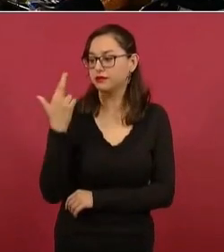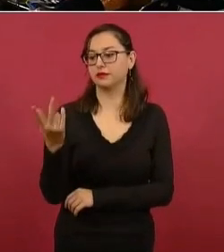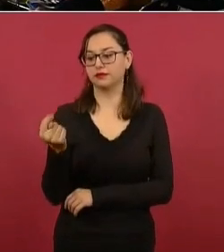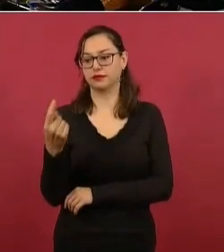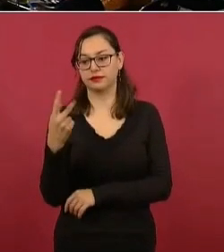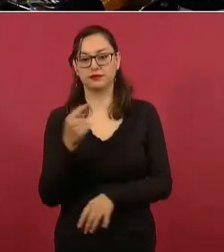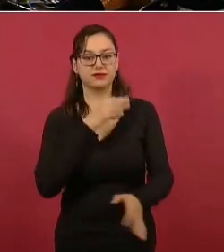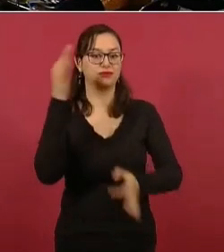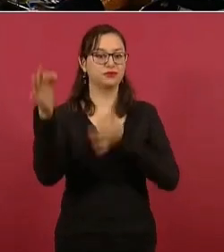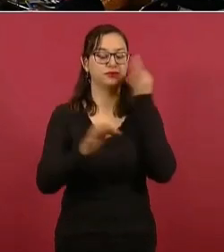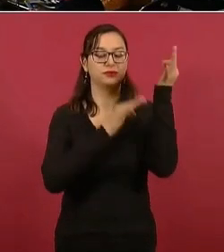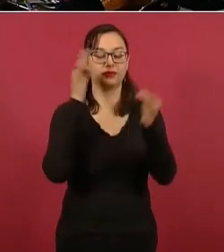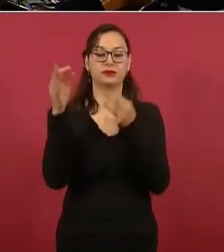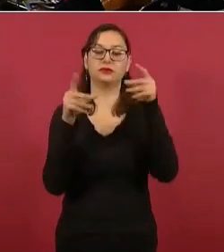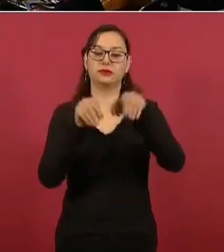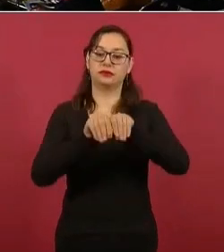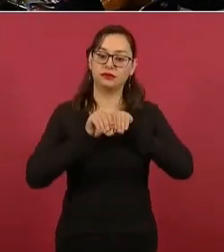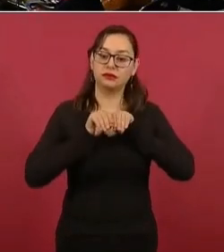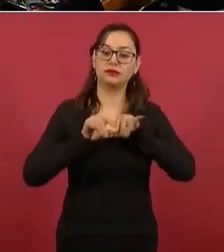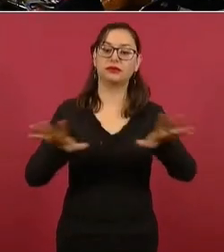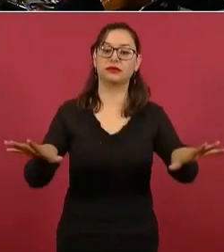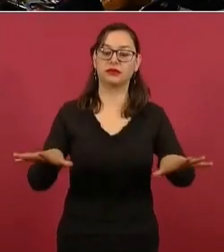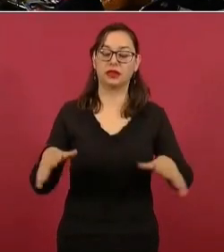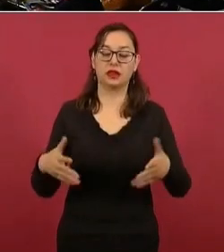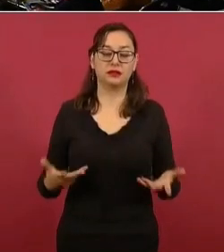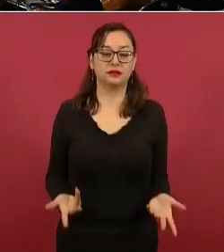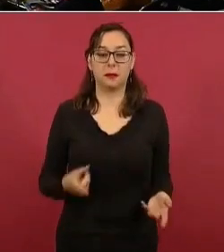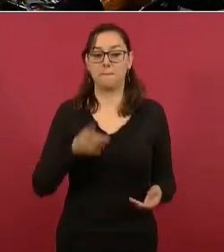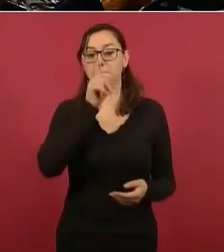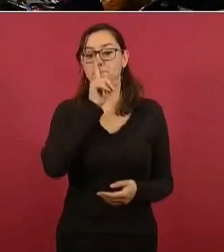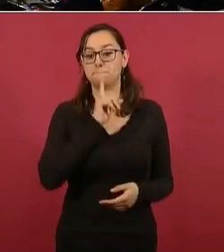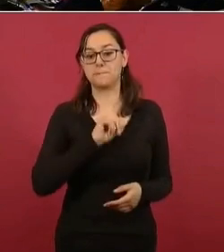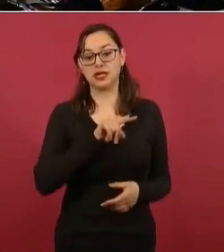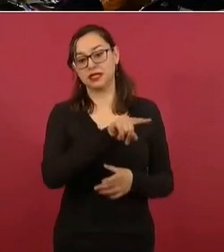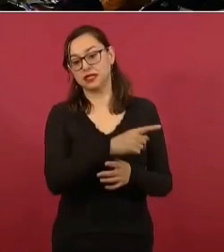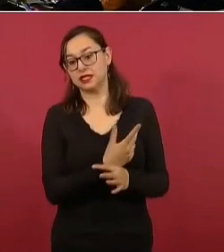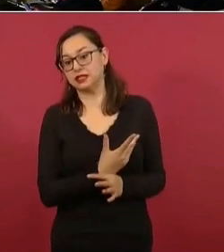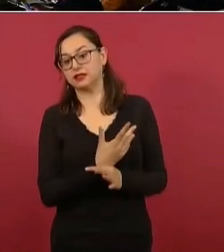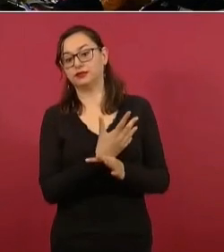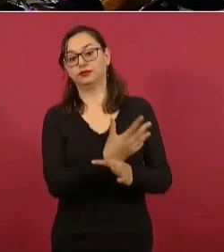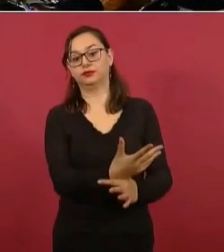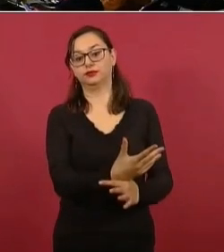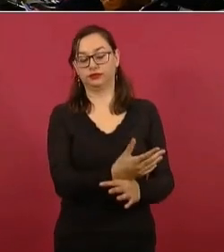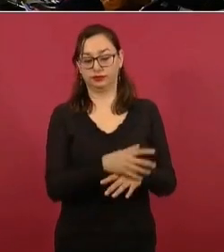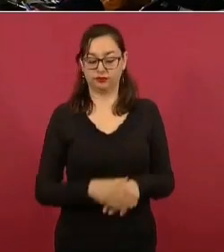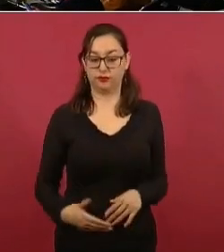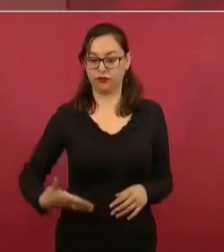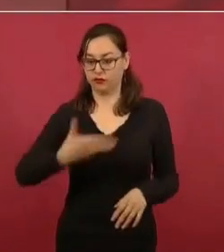de que íbamos a emitir un decreto que iba a ser